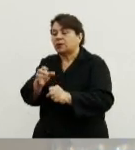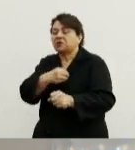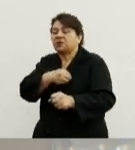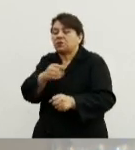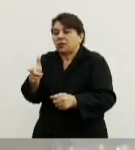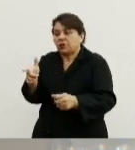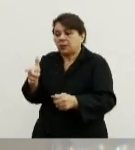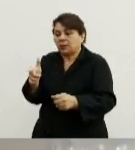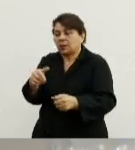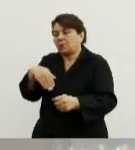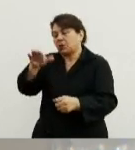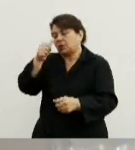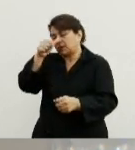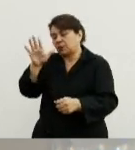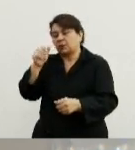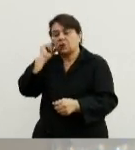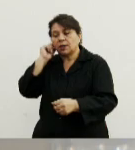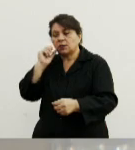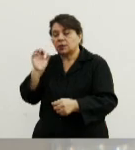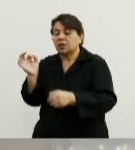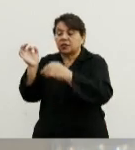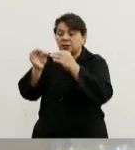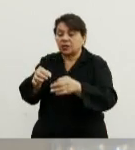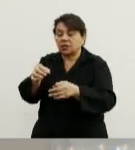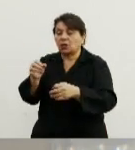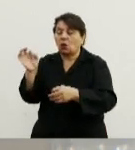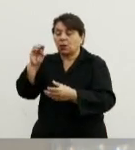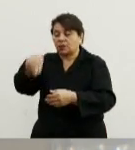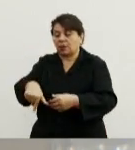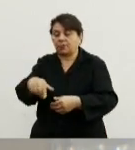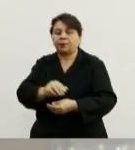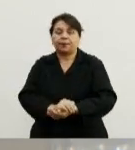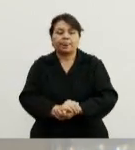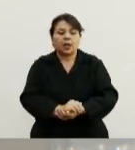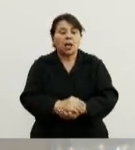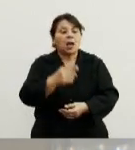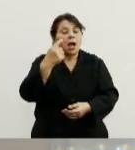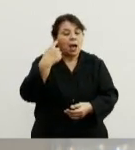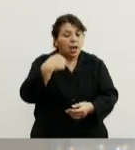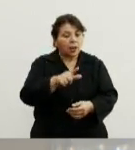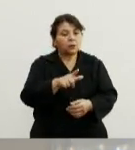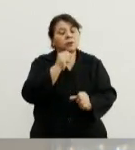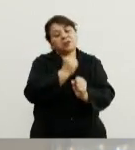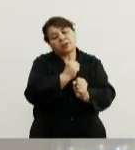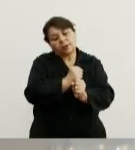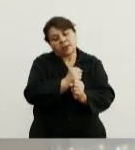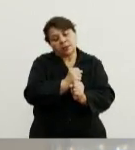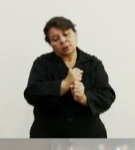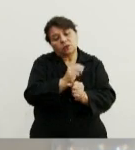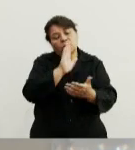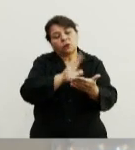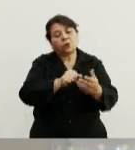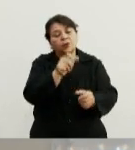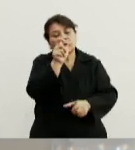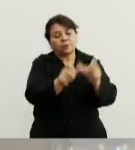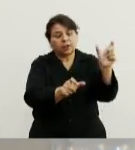65 años o que ingresen a la provincia por el momento se está trabajando como dije recién en aquellas personas que se